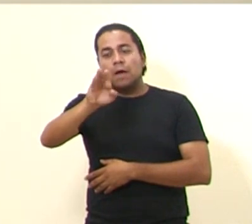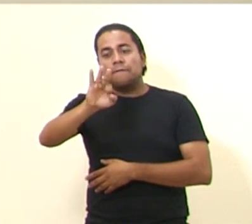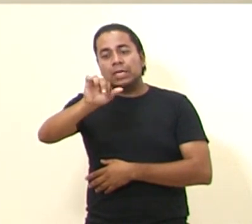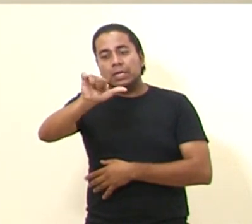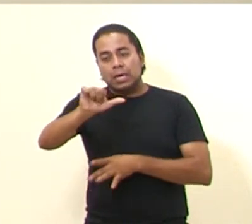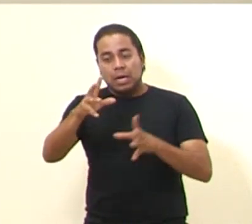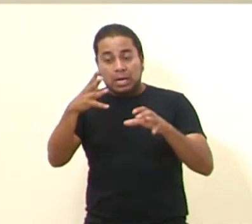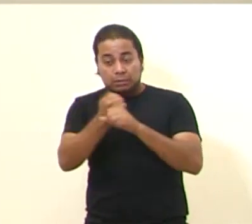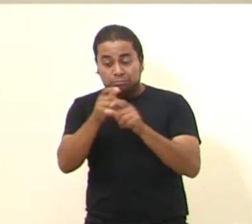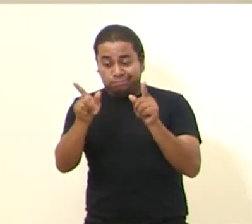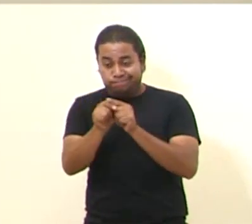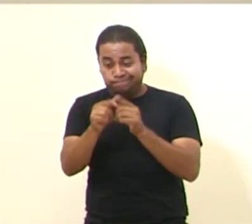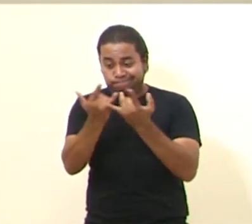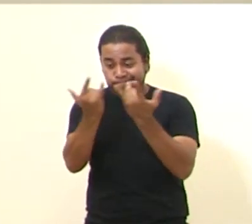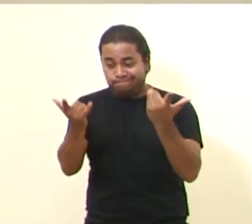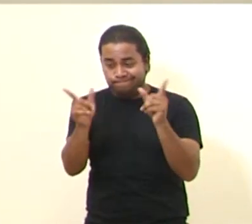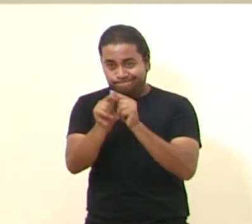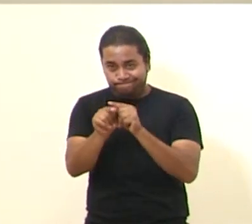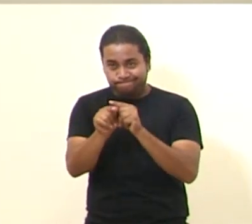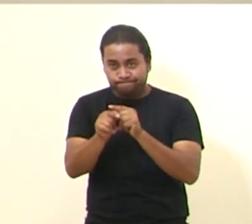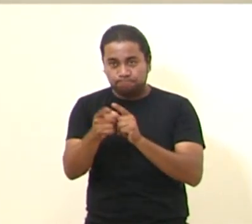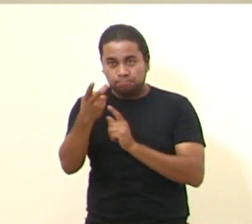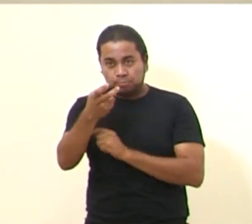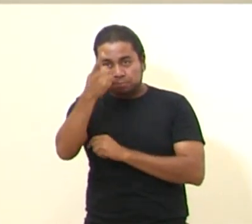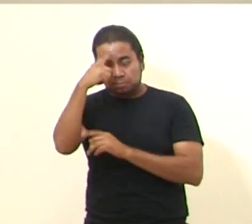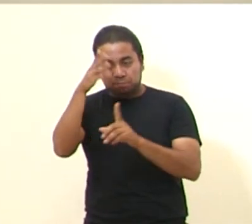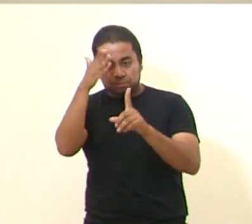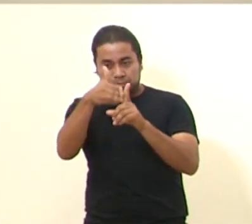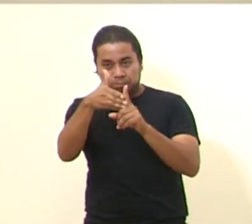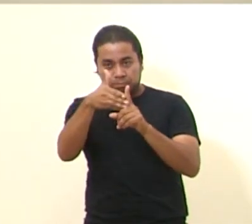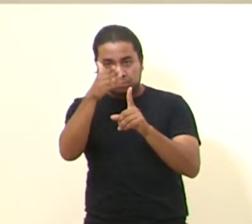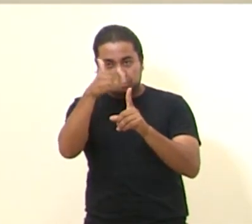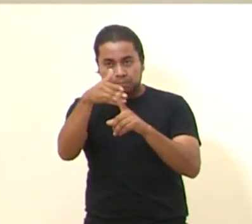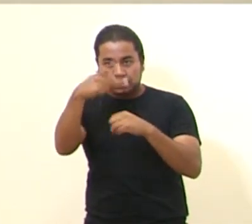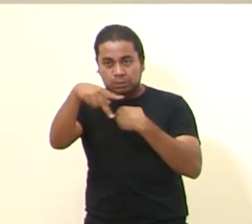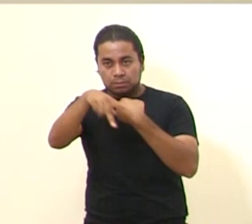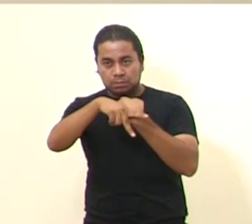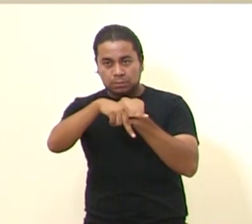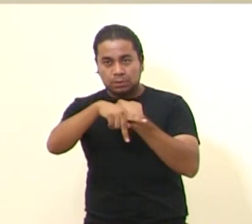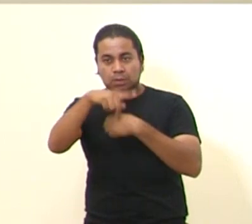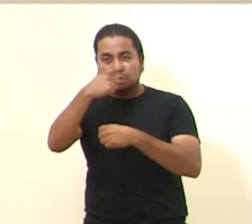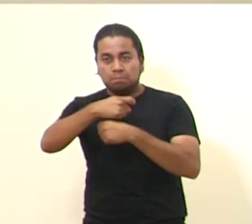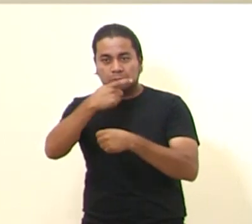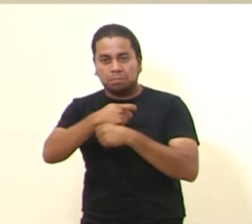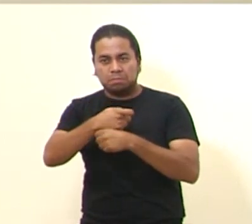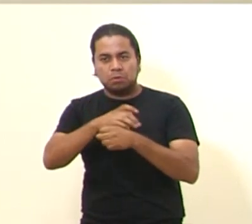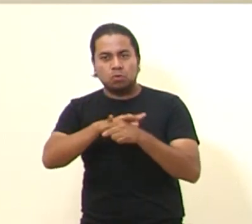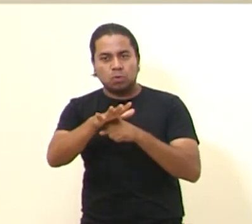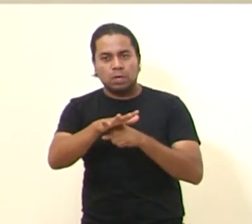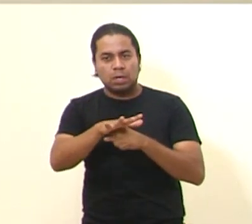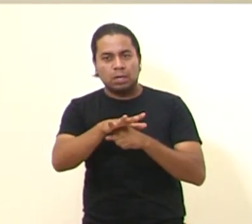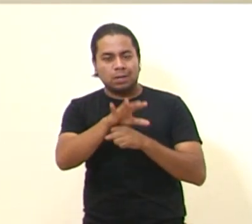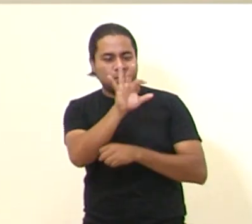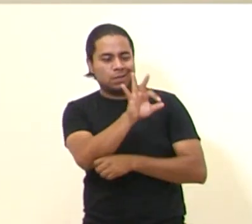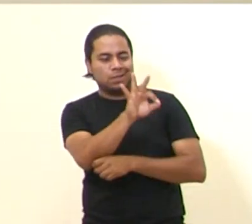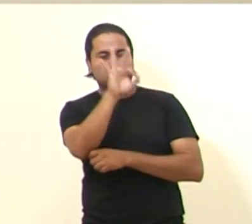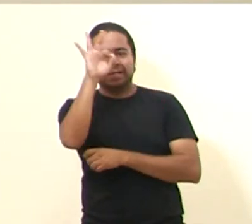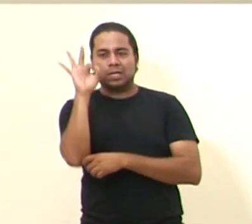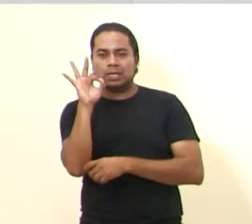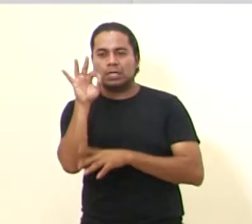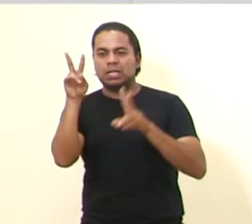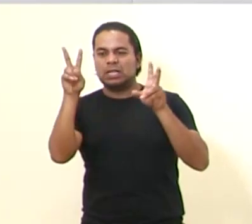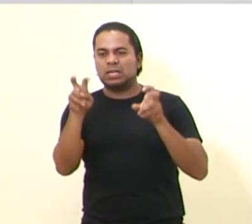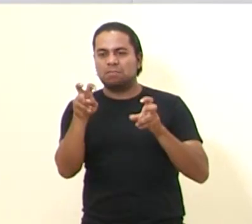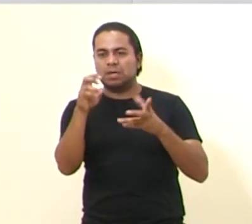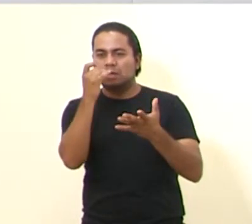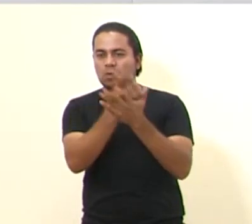nuestro país. Entonces, el primer paso es elegir el tema principal.